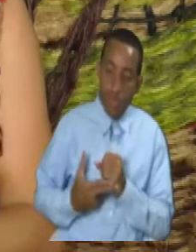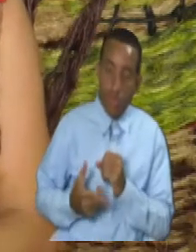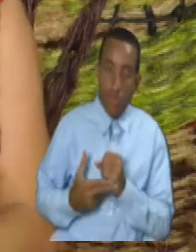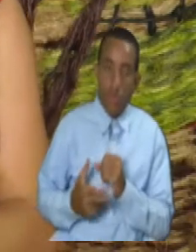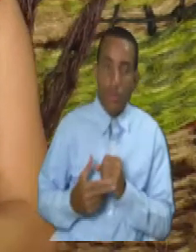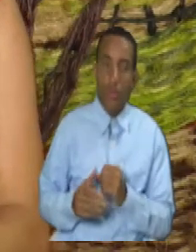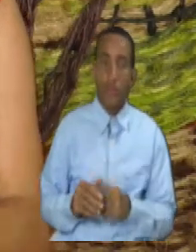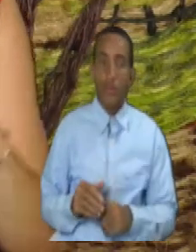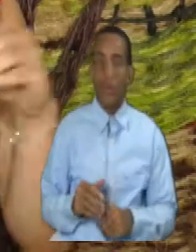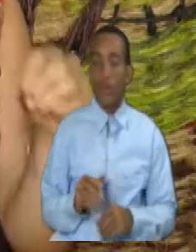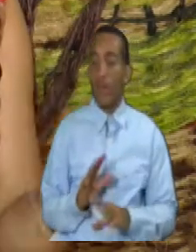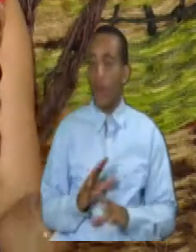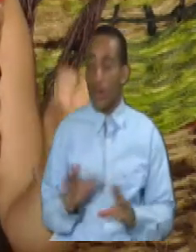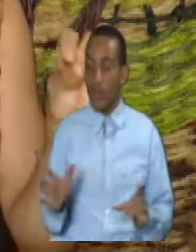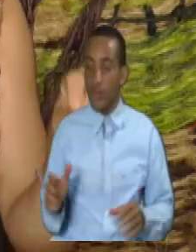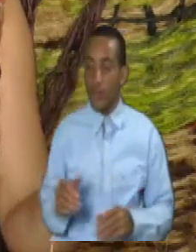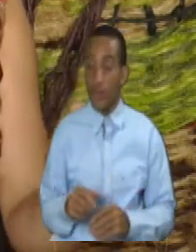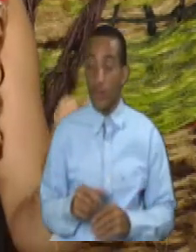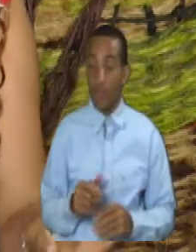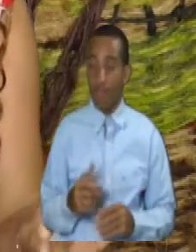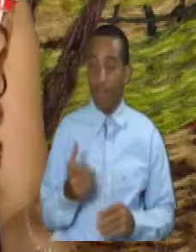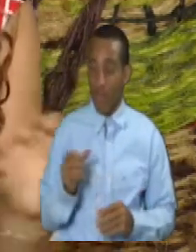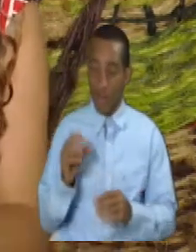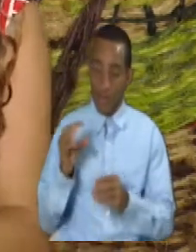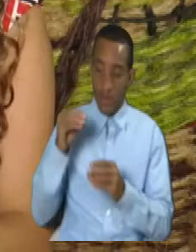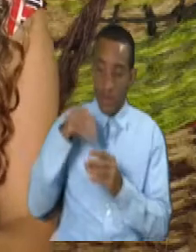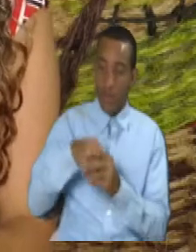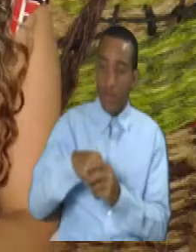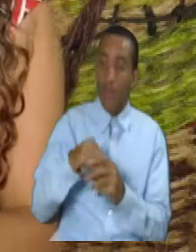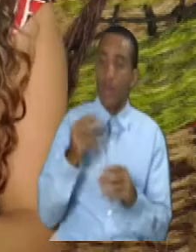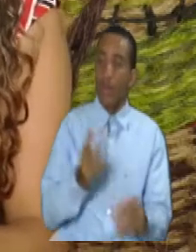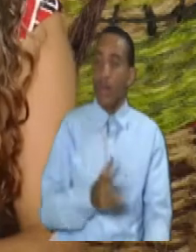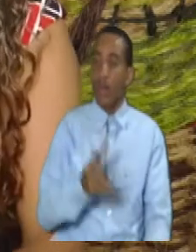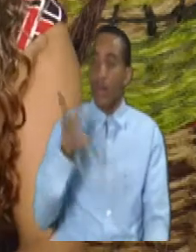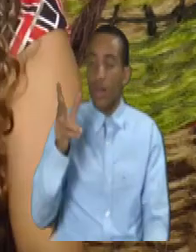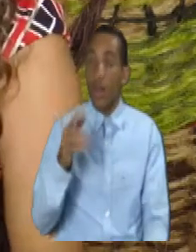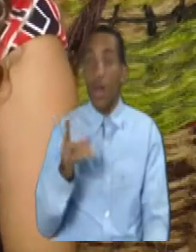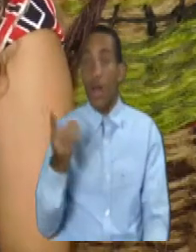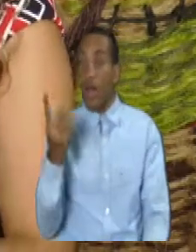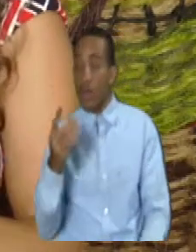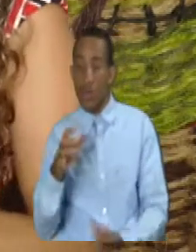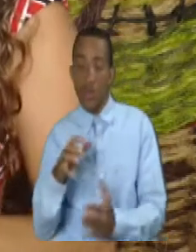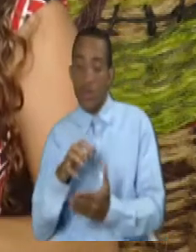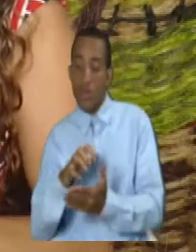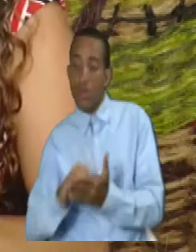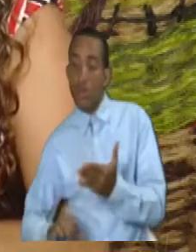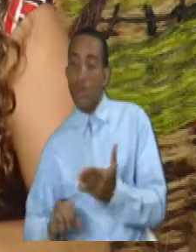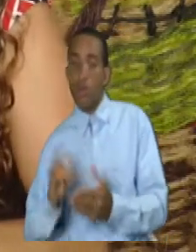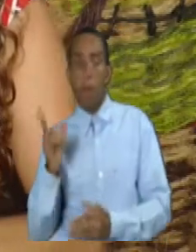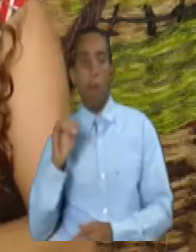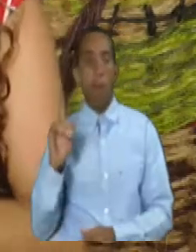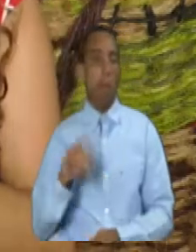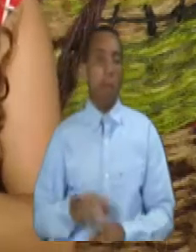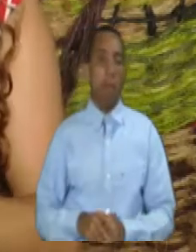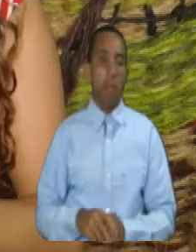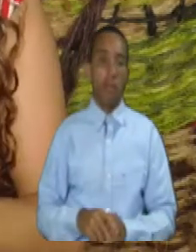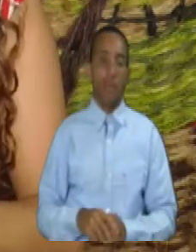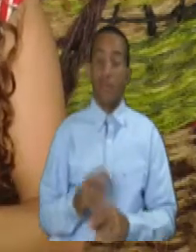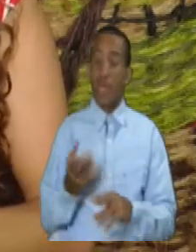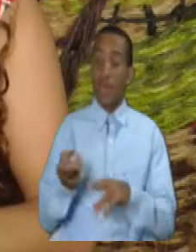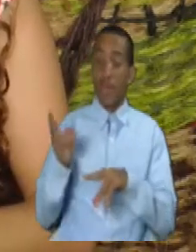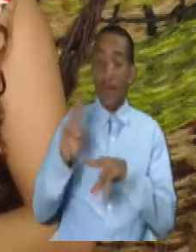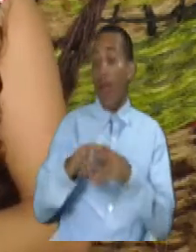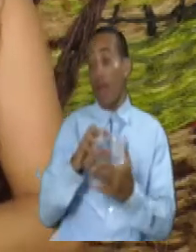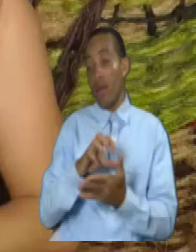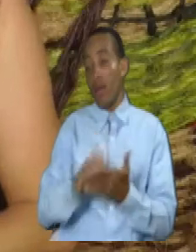Maleta van a ser directamente abonados al valor del viaje. No se les descuenta absolutamente nada por intereses o